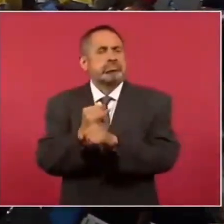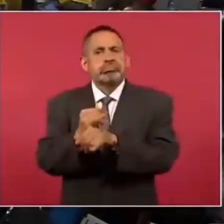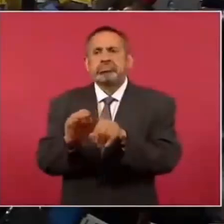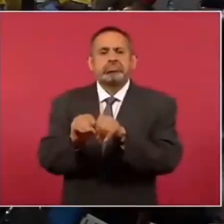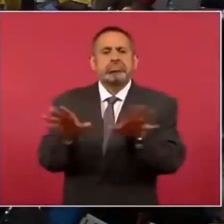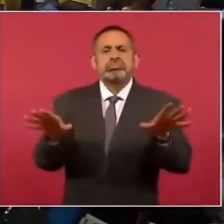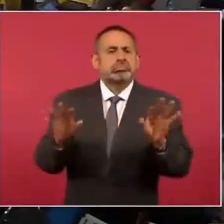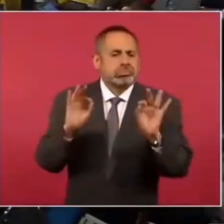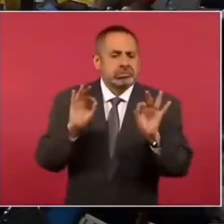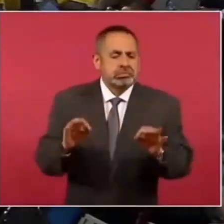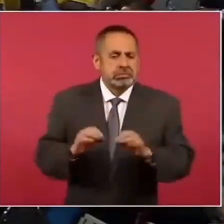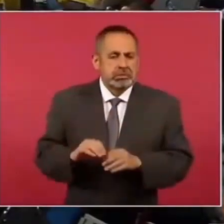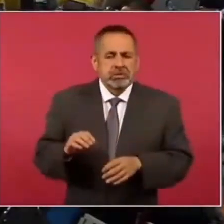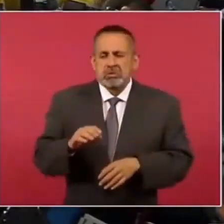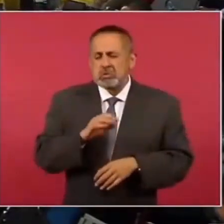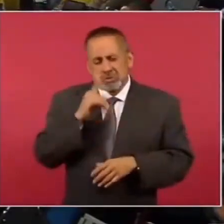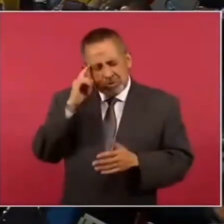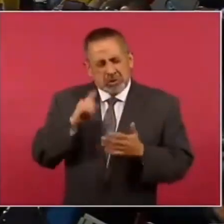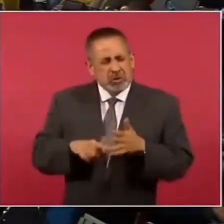el